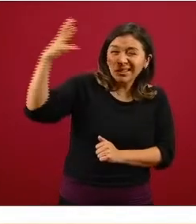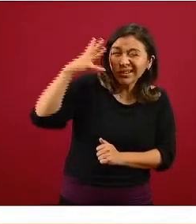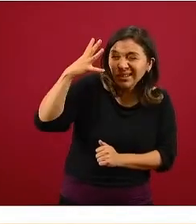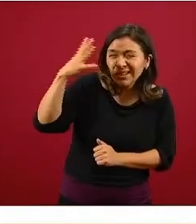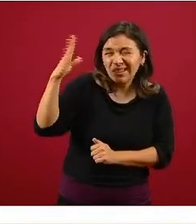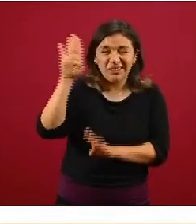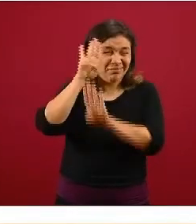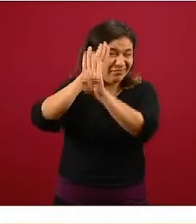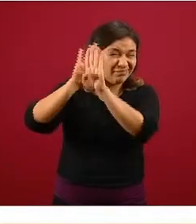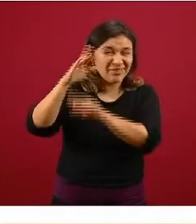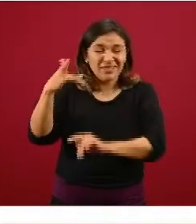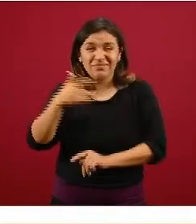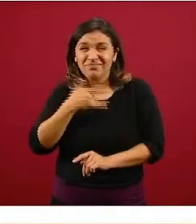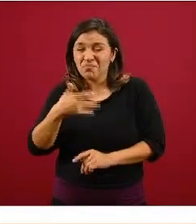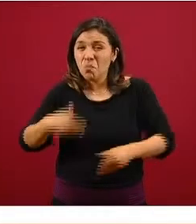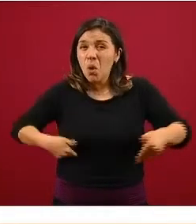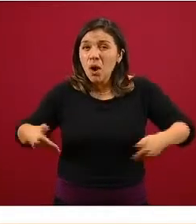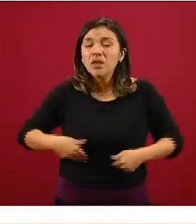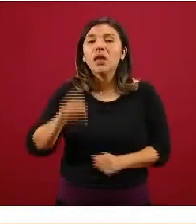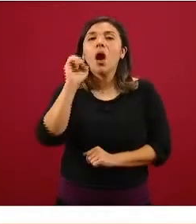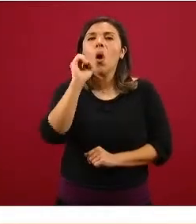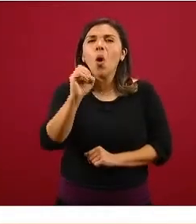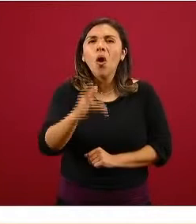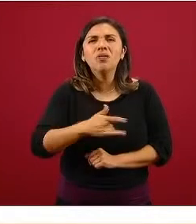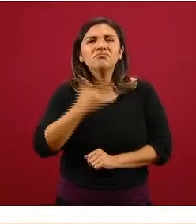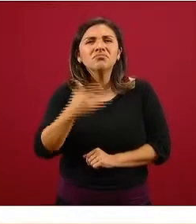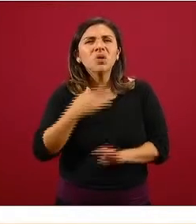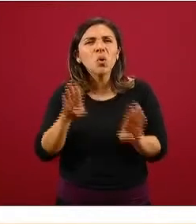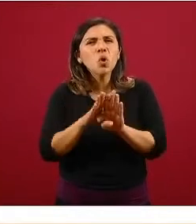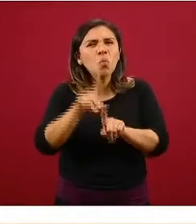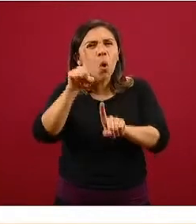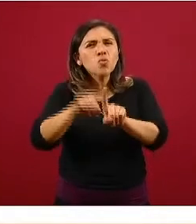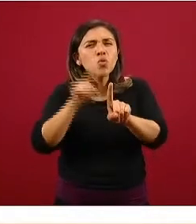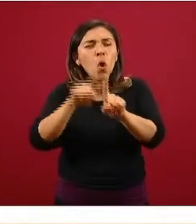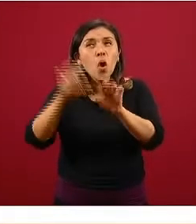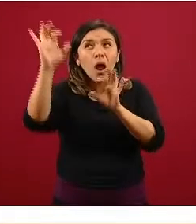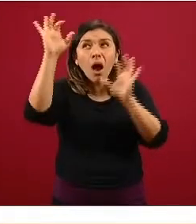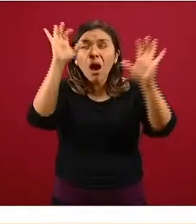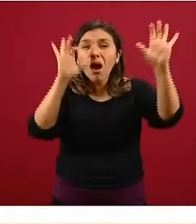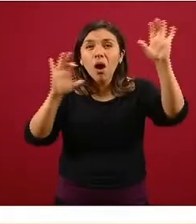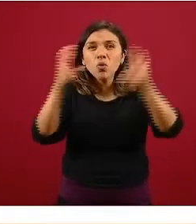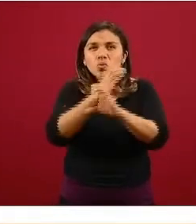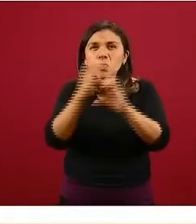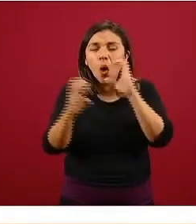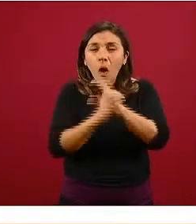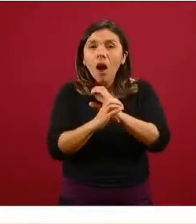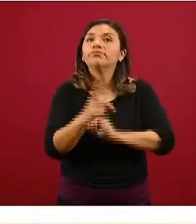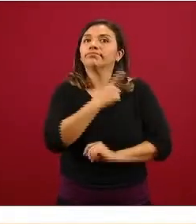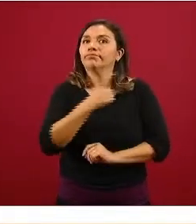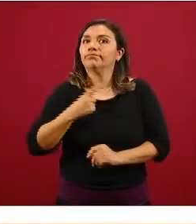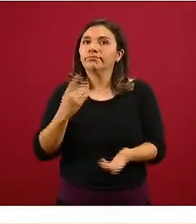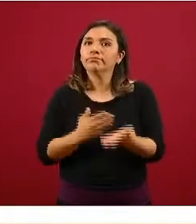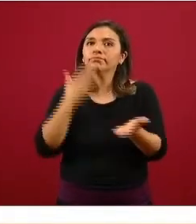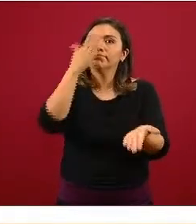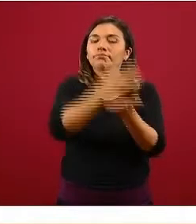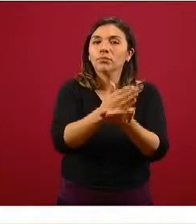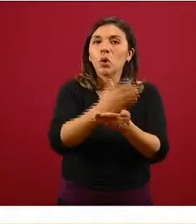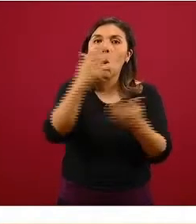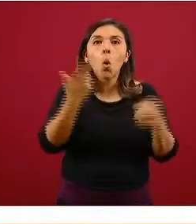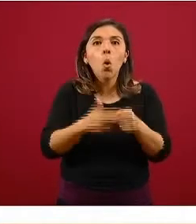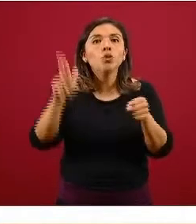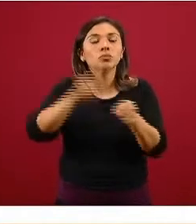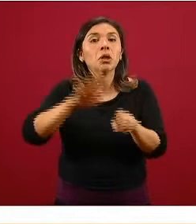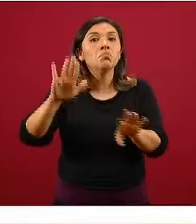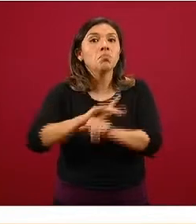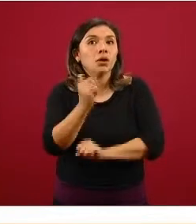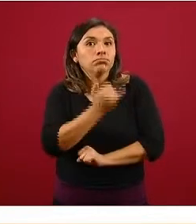llamamos fotofobia a los médicos, y tienen una percepción de colores alrededor de los objetos, hay que acudir a una sala de urgencias